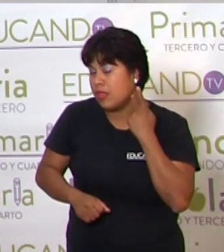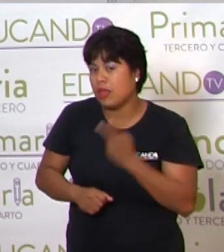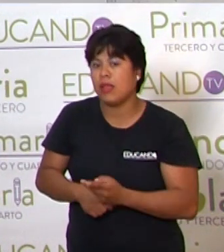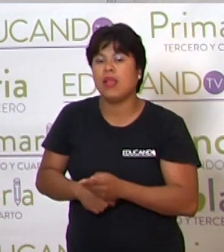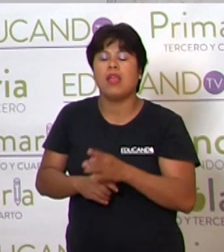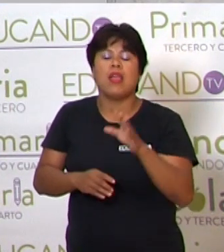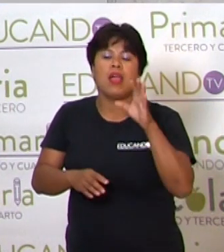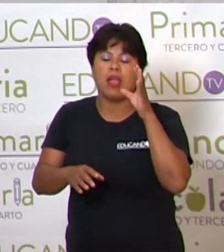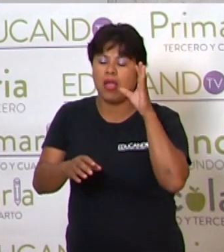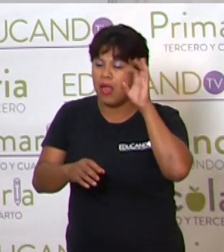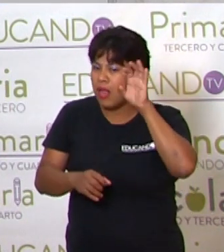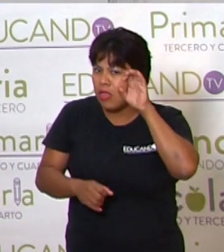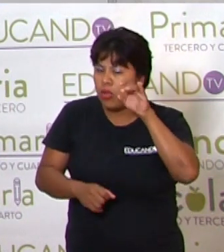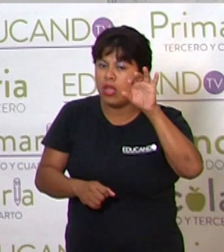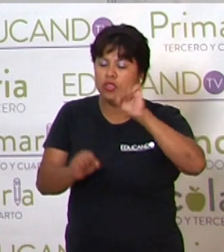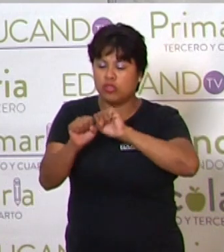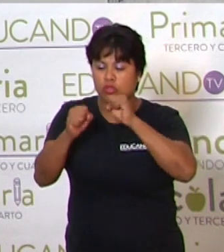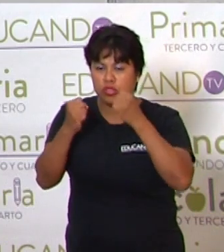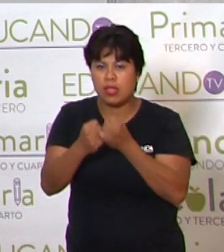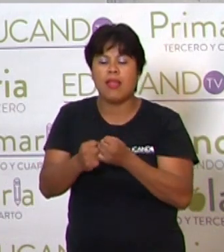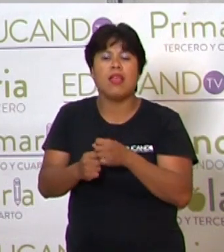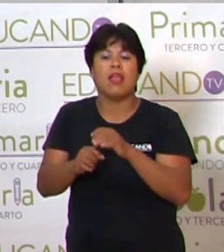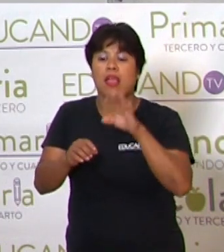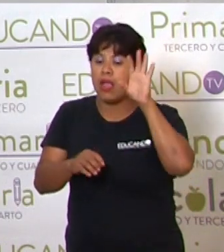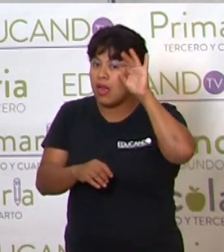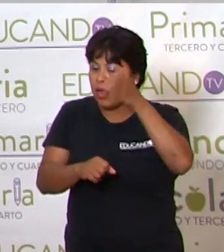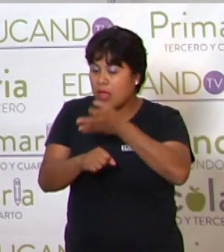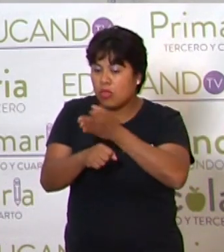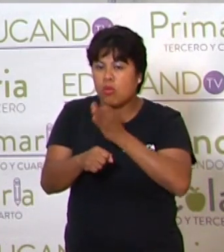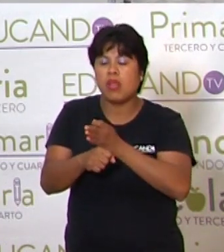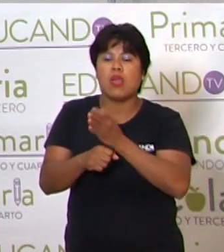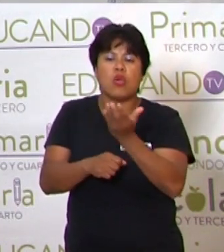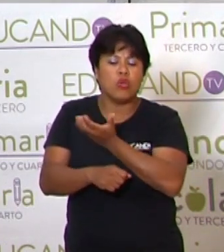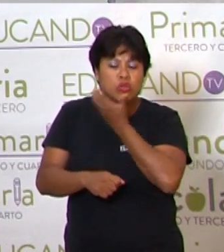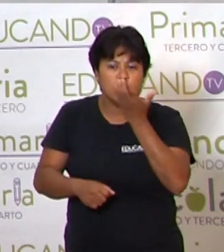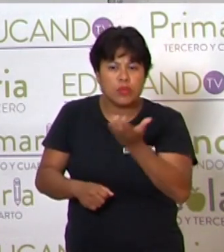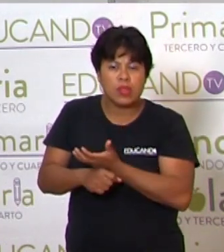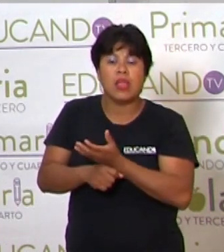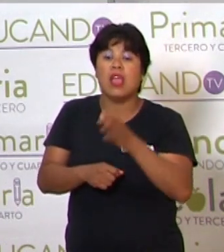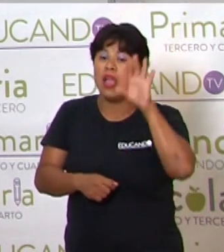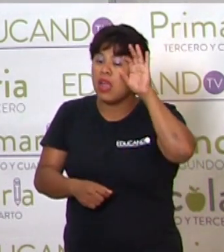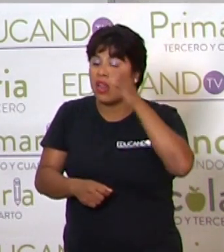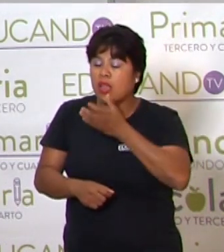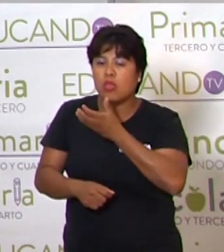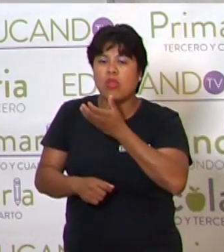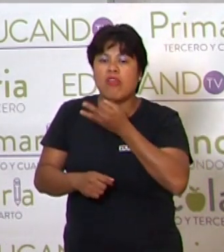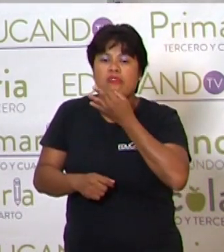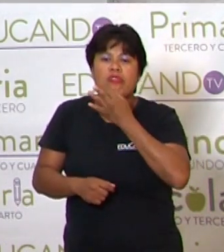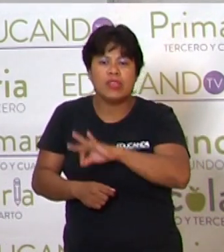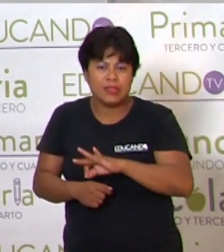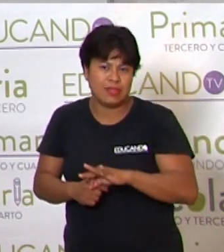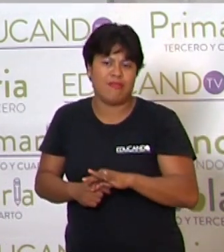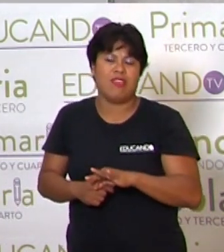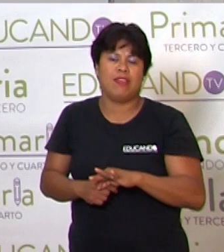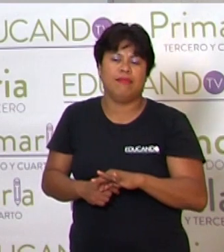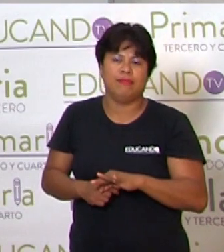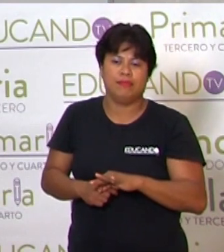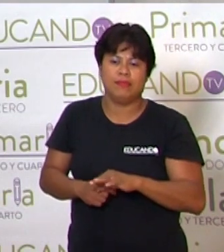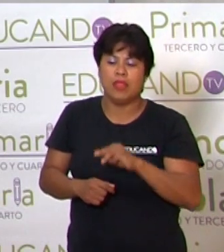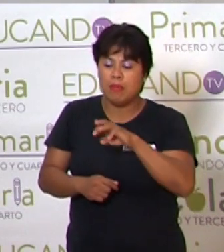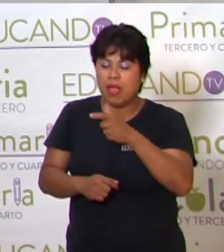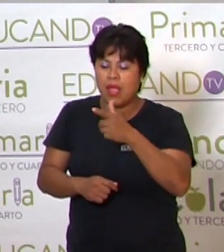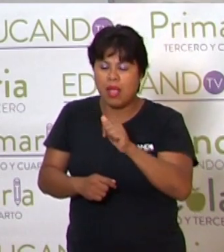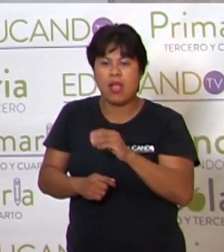caricatura social, la caricatura costumbrista, la caricatura festiva, el cómic, el